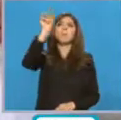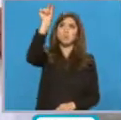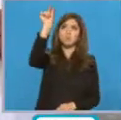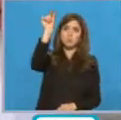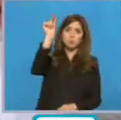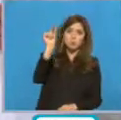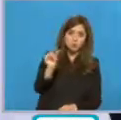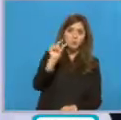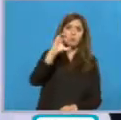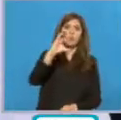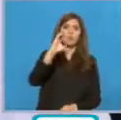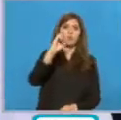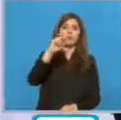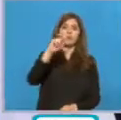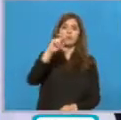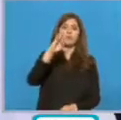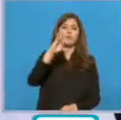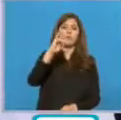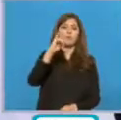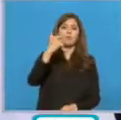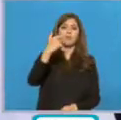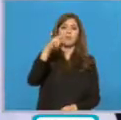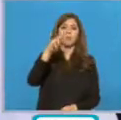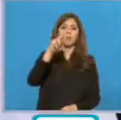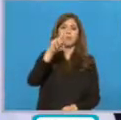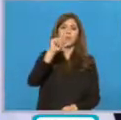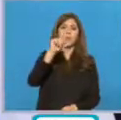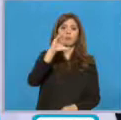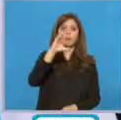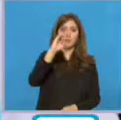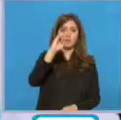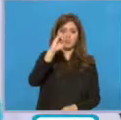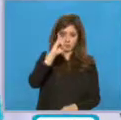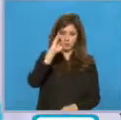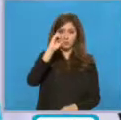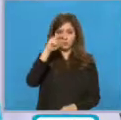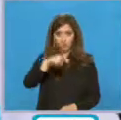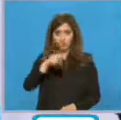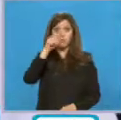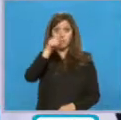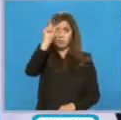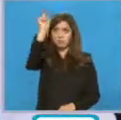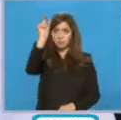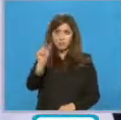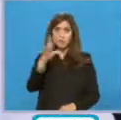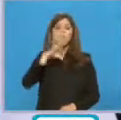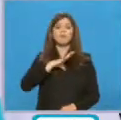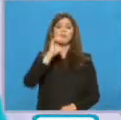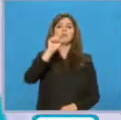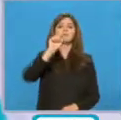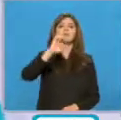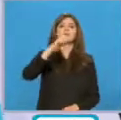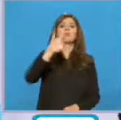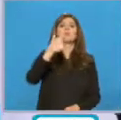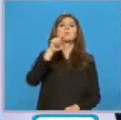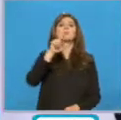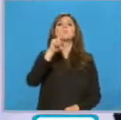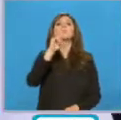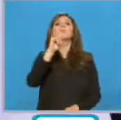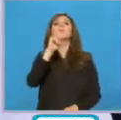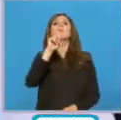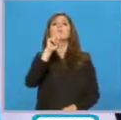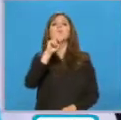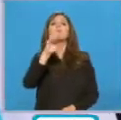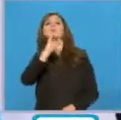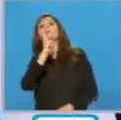en el menú de configuración. Y ahí en configuración nos va llevando a las pestañas de seguridad o de privacidad. Y en donde